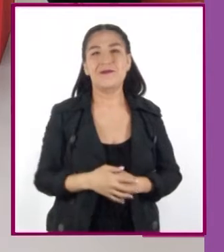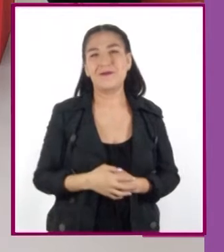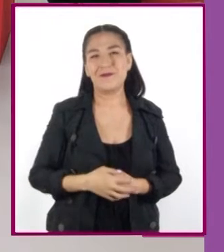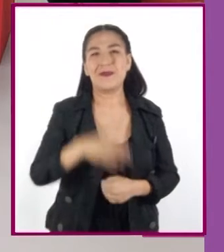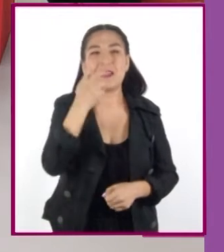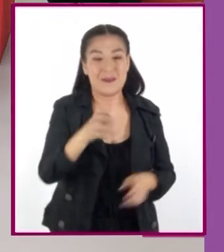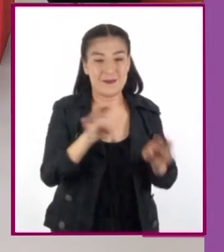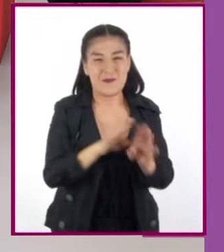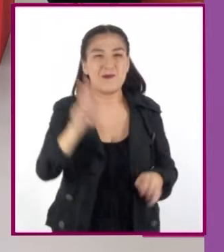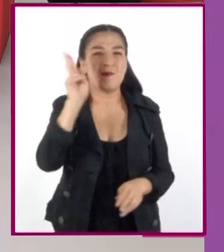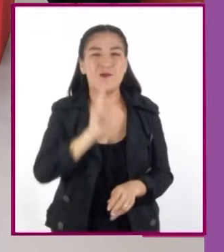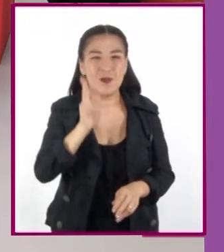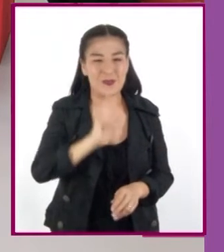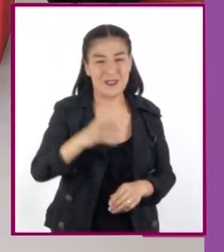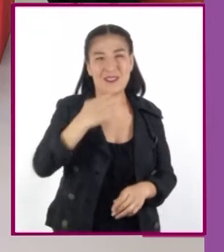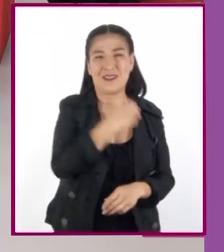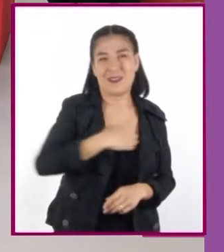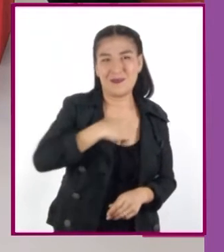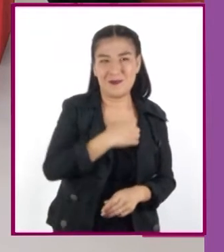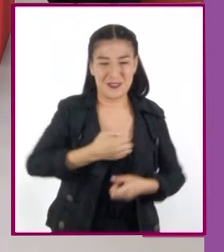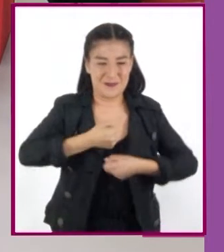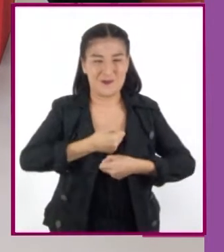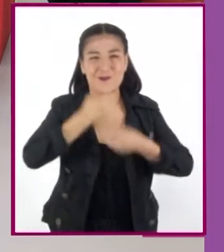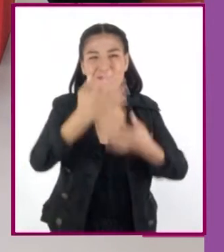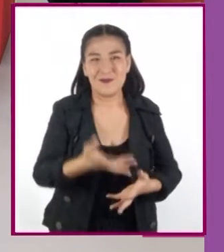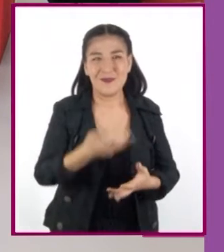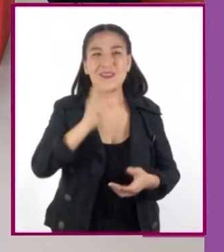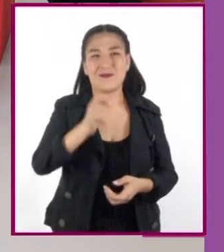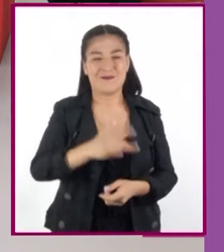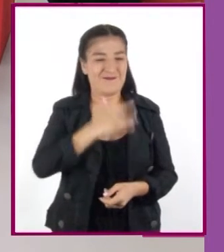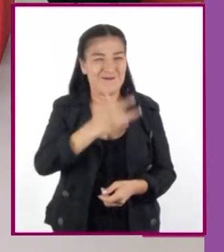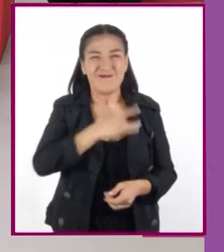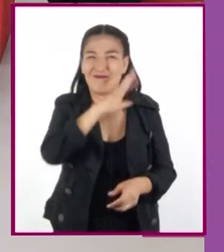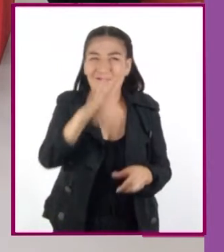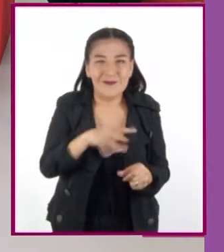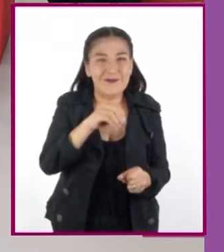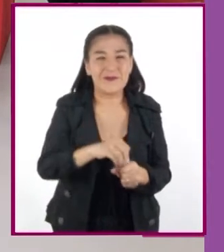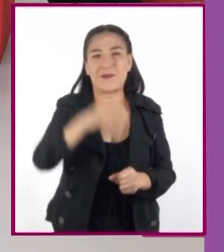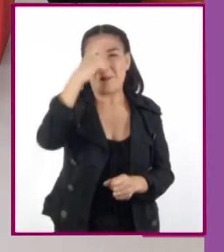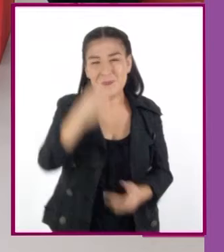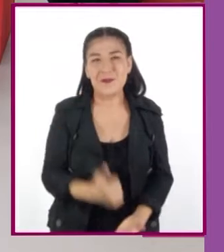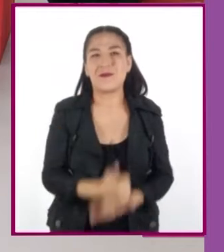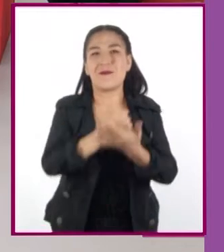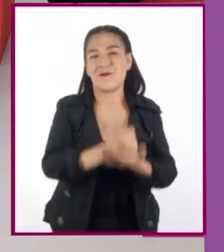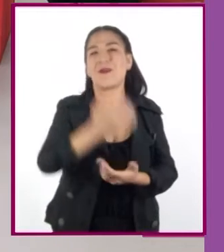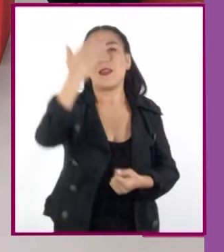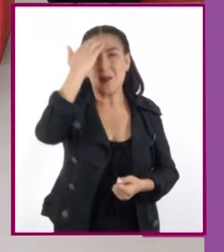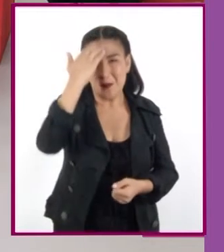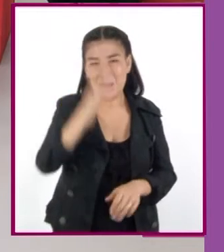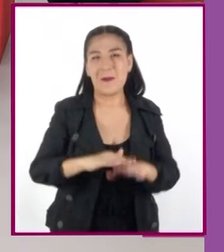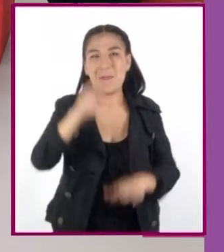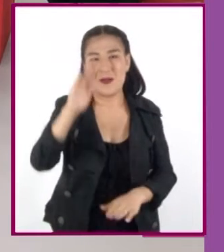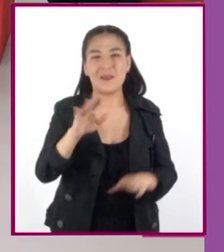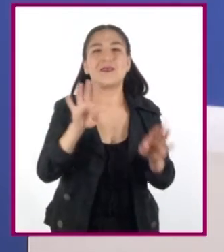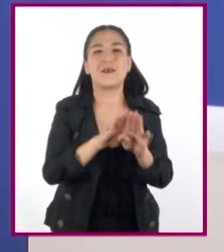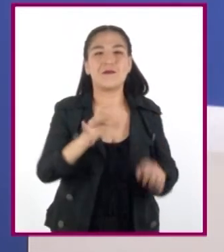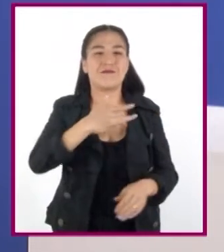Experimentar todas las emociones y expresar todos los sentimientos les ayudará a conocerse y